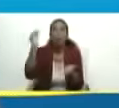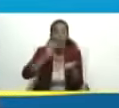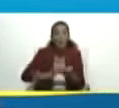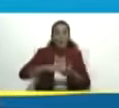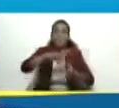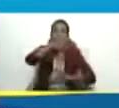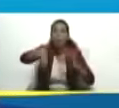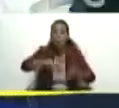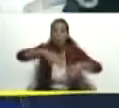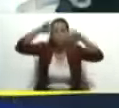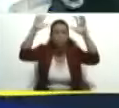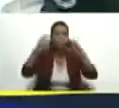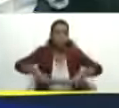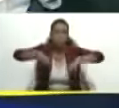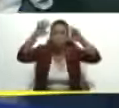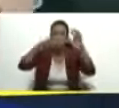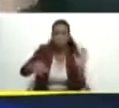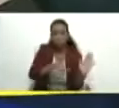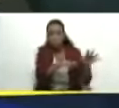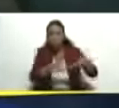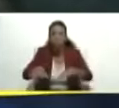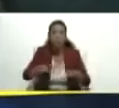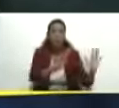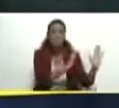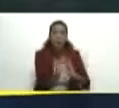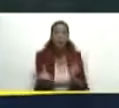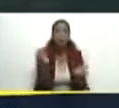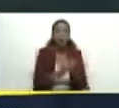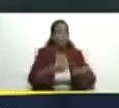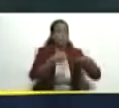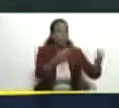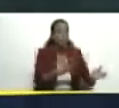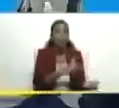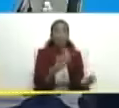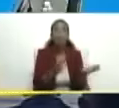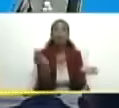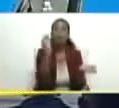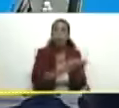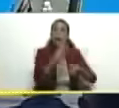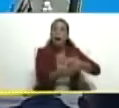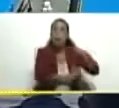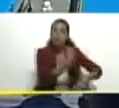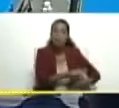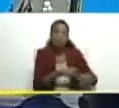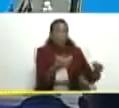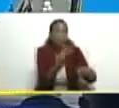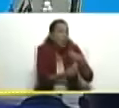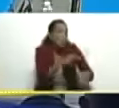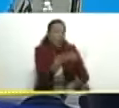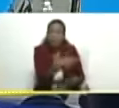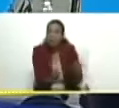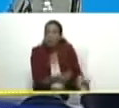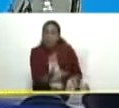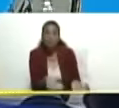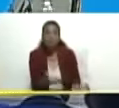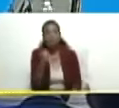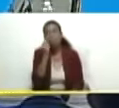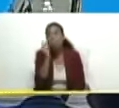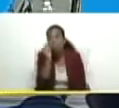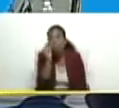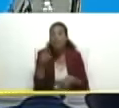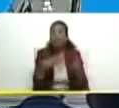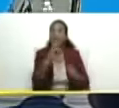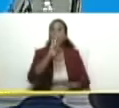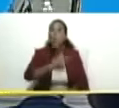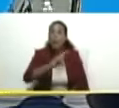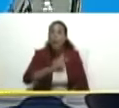lluvia. Así que este plan está devuelto, señora vicepresidenta. Y ustedes ven a ver qué hacen. No dormirán de aquel lunes,